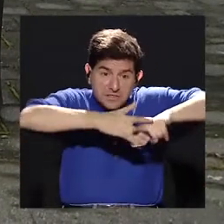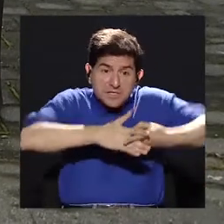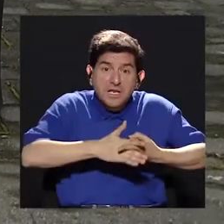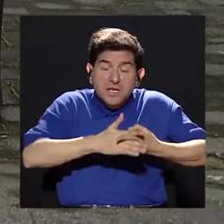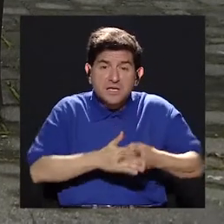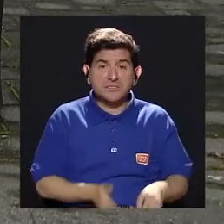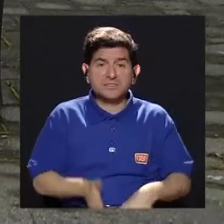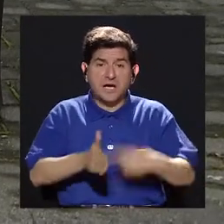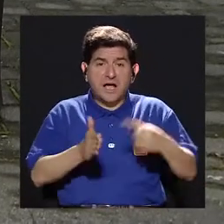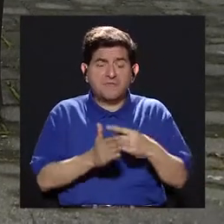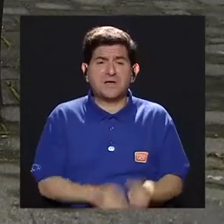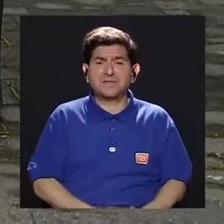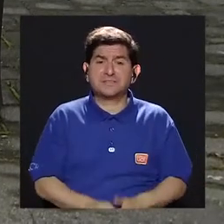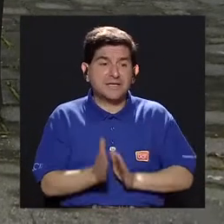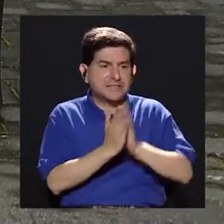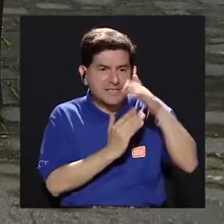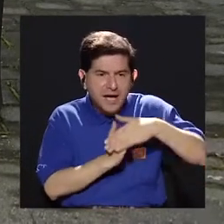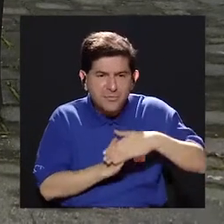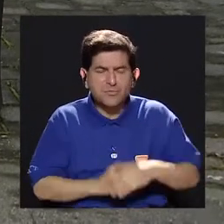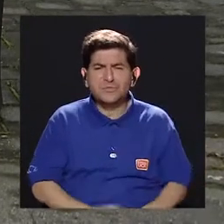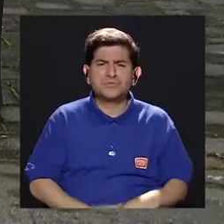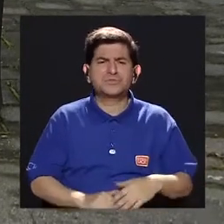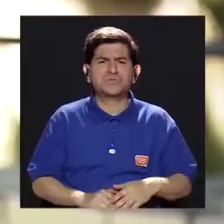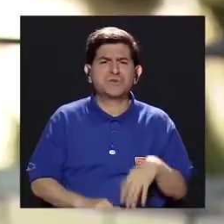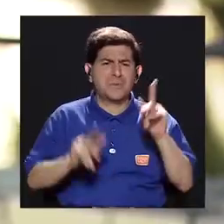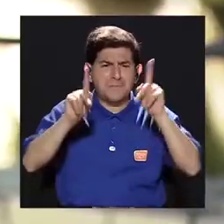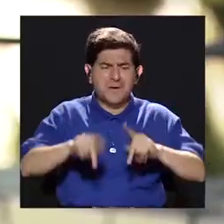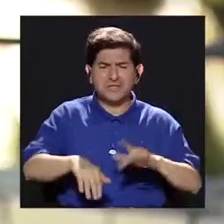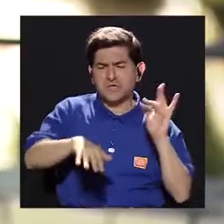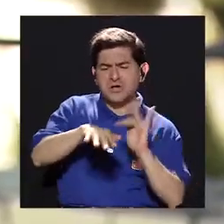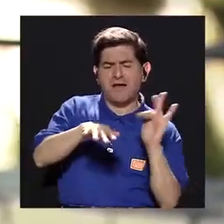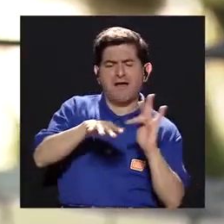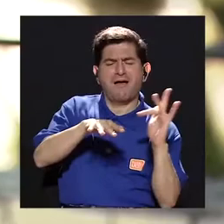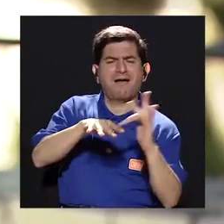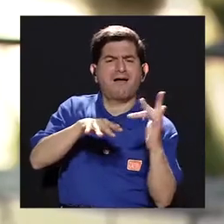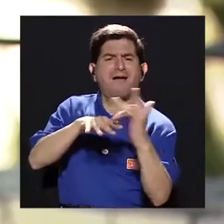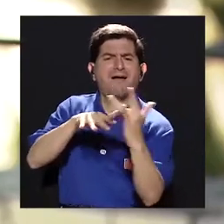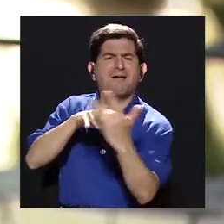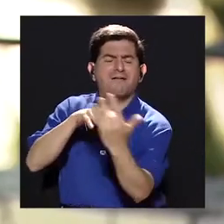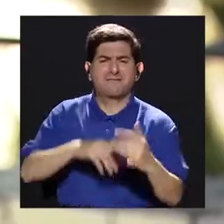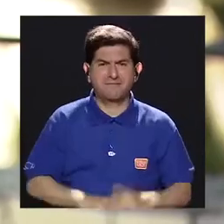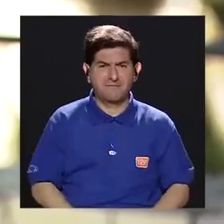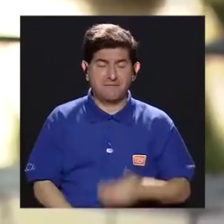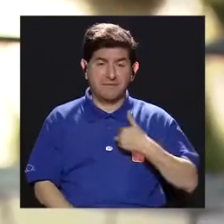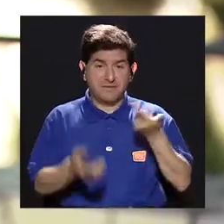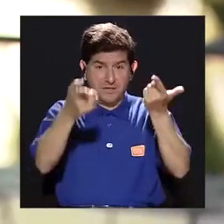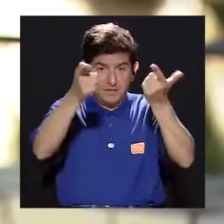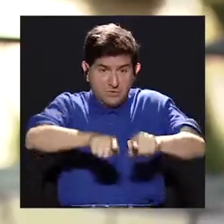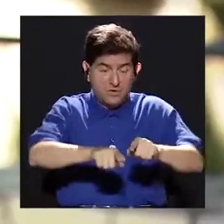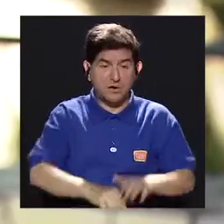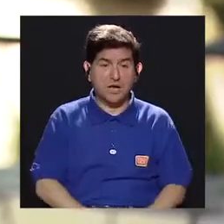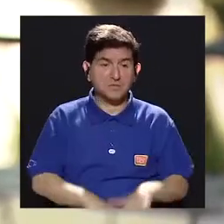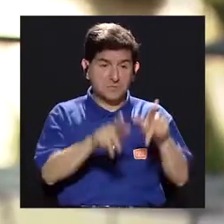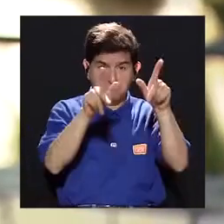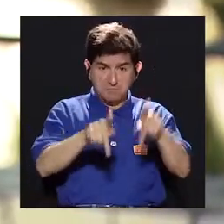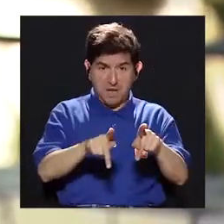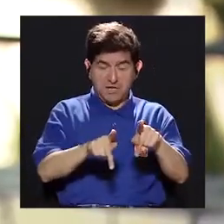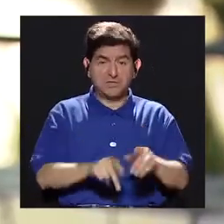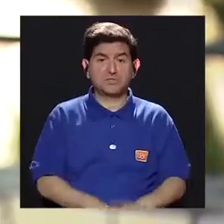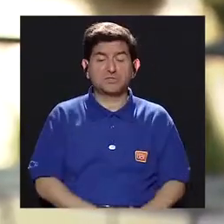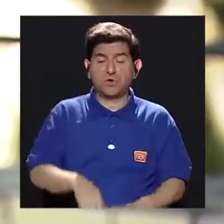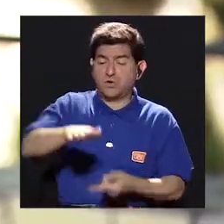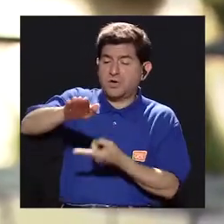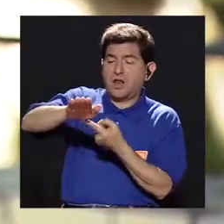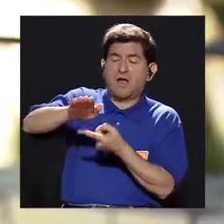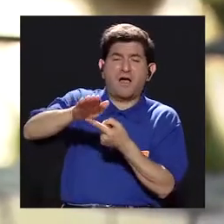por el exceso de travesiado que hace el paciente con sus pies. Por ejemplo, tengo casos que he visto a gente en